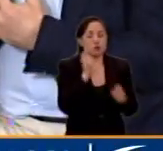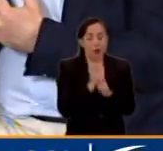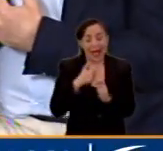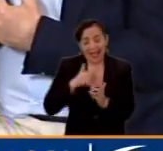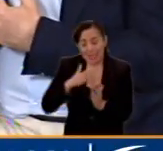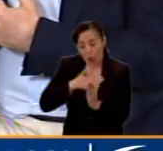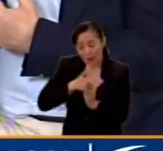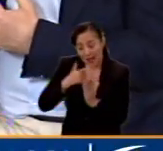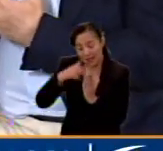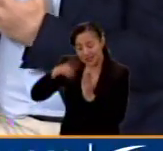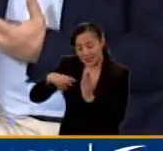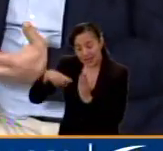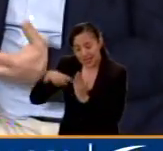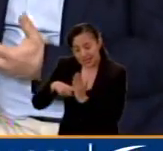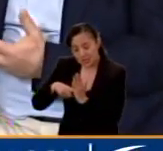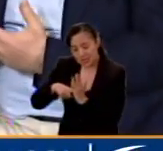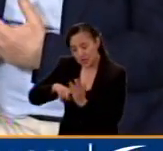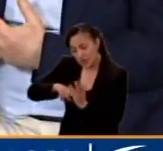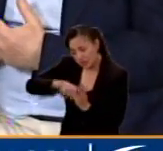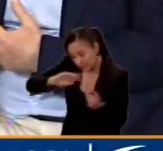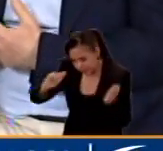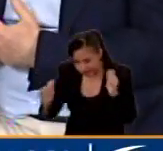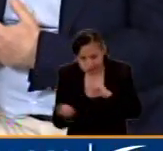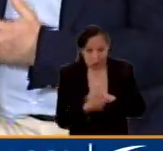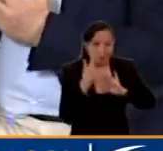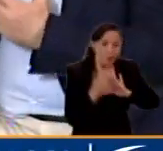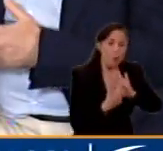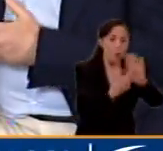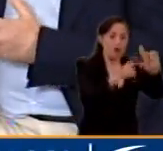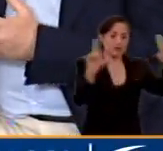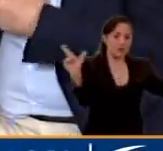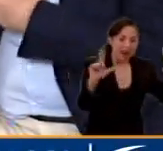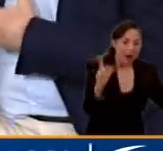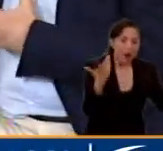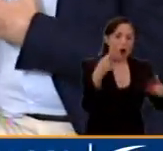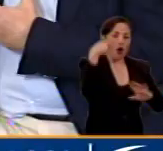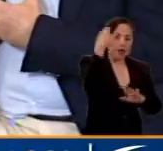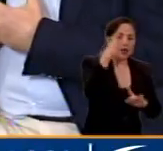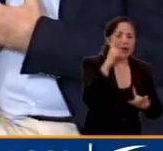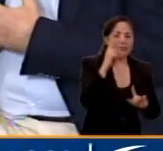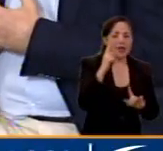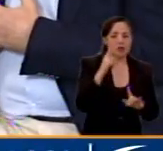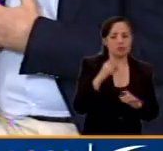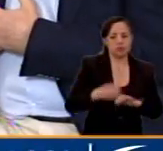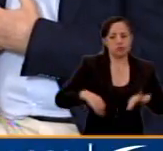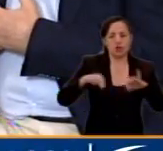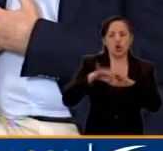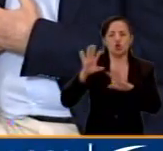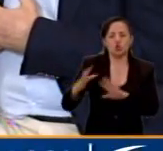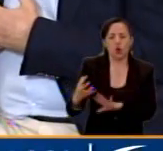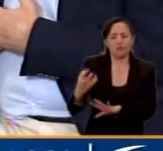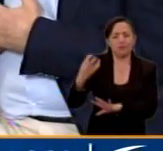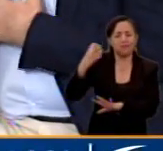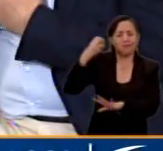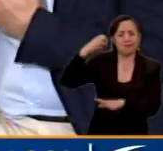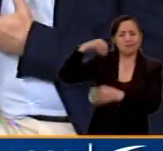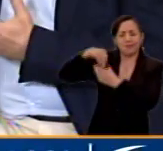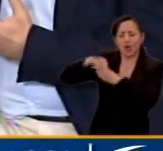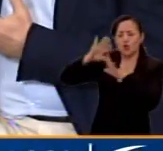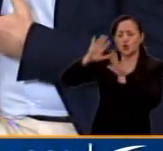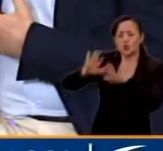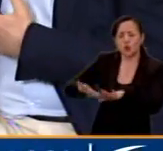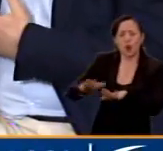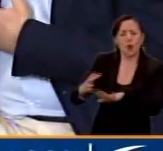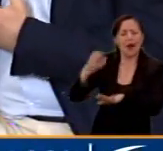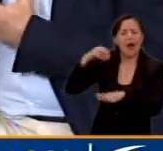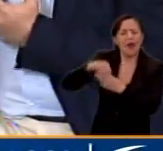novelas al mundo audiovisual sin desmerecer en la épica que llevan estas novelas. Y yo no estoy dispuesto